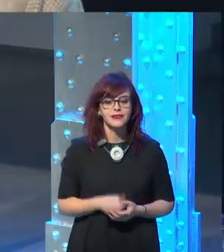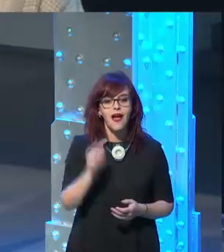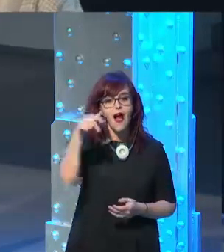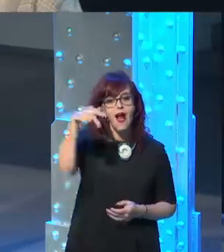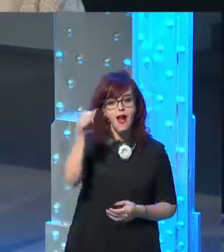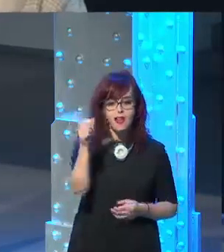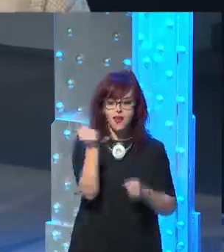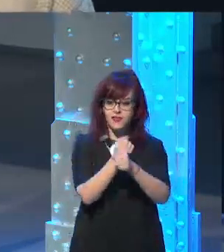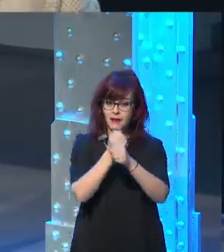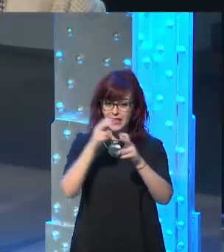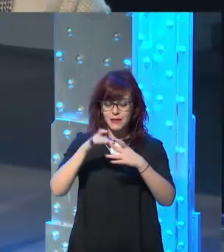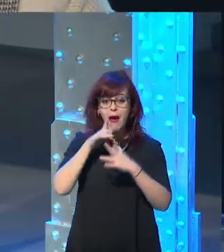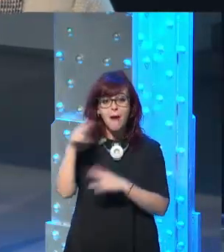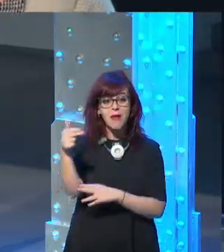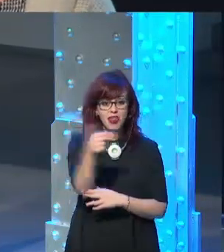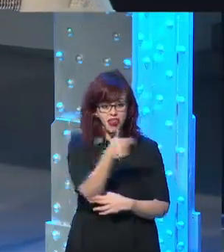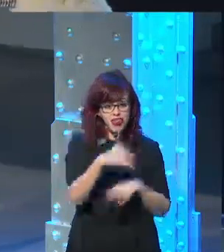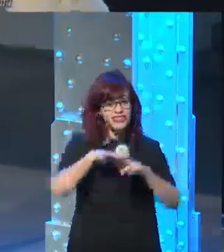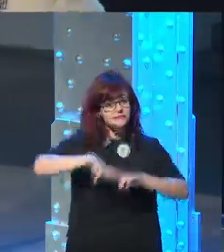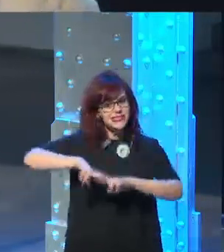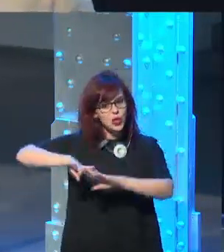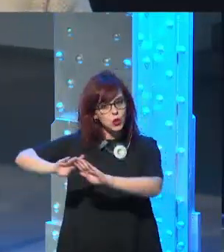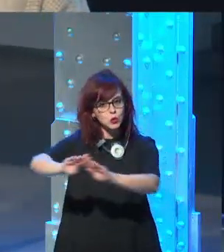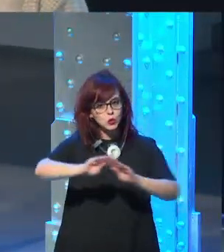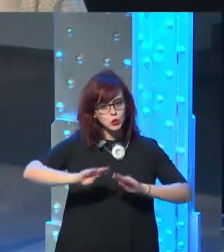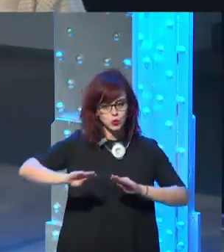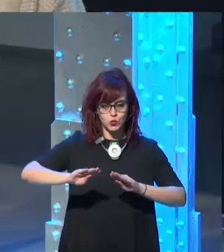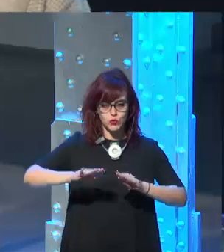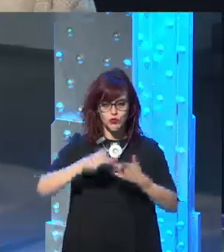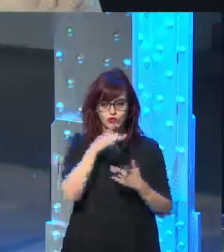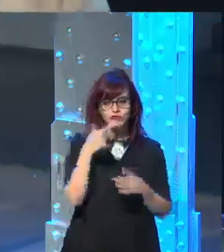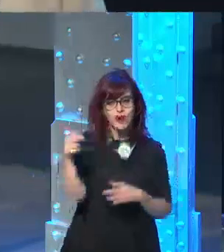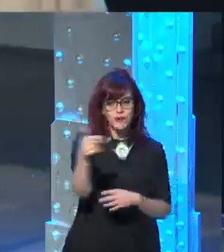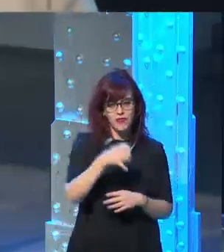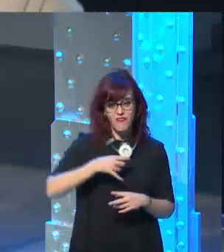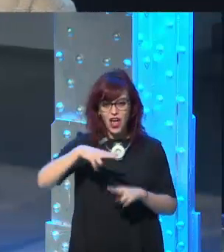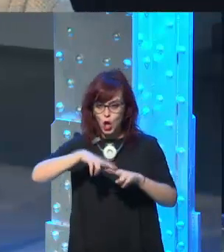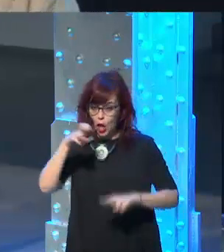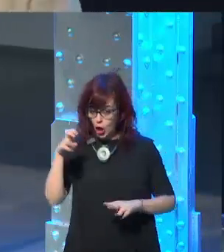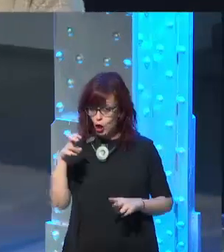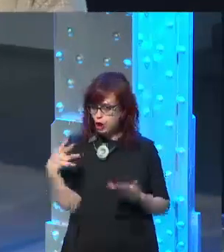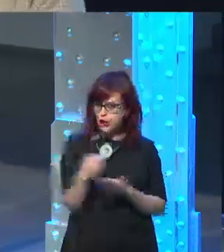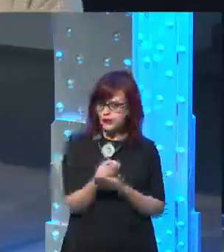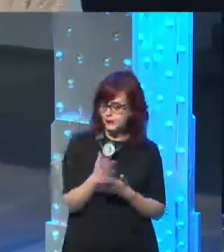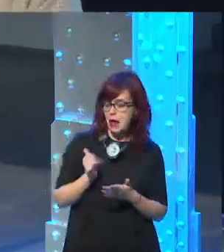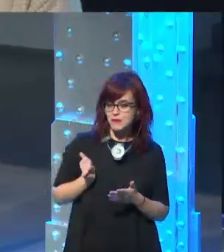Ana trabaja con los peces en su investigación, que son todos blancos y negros, por cierto.